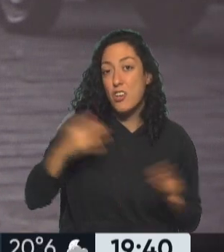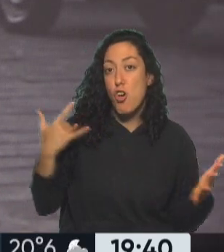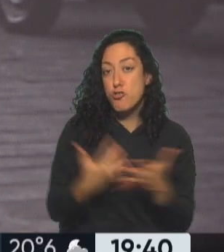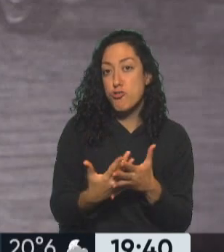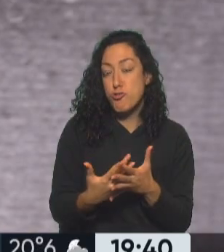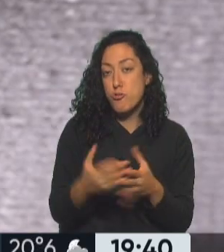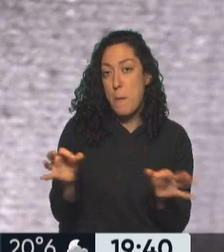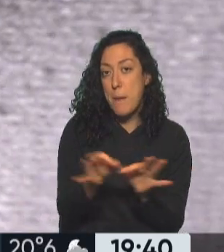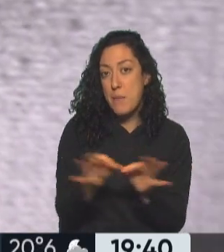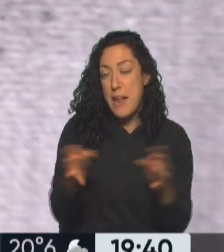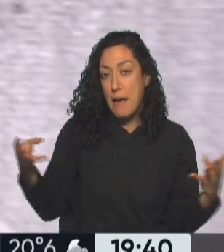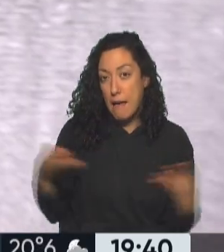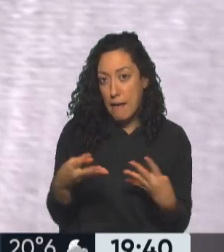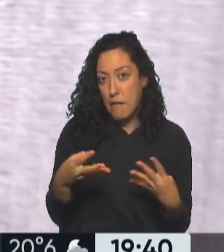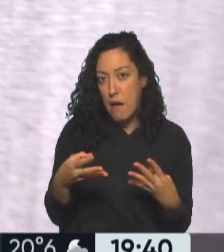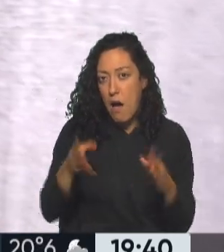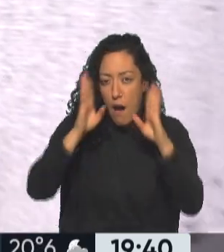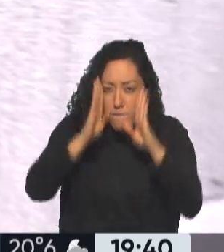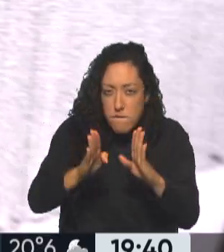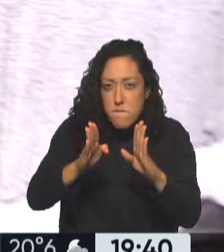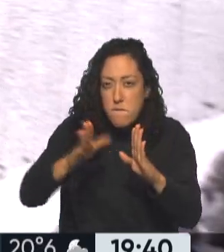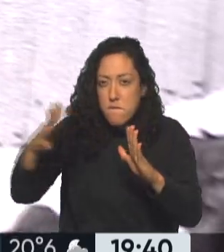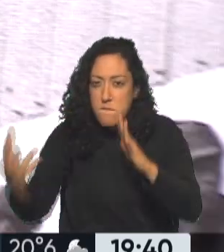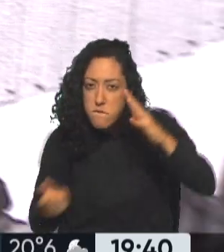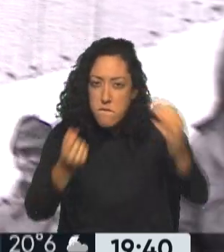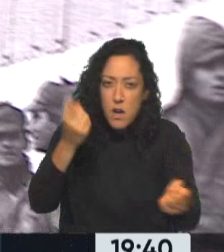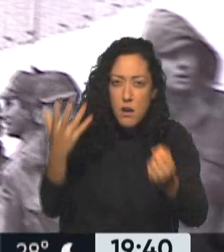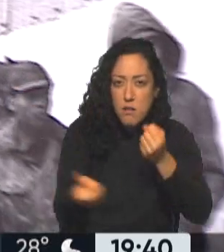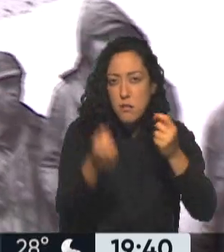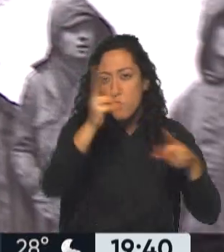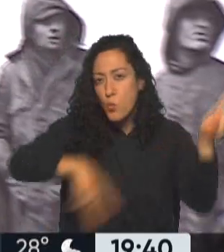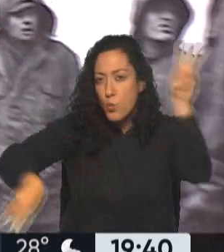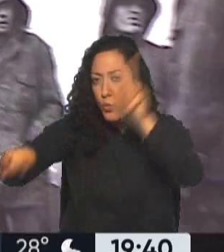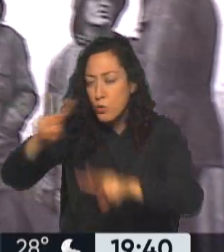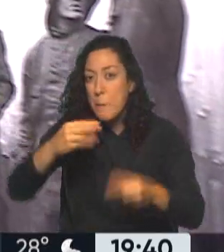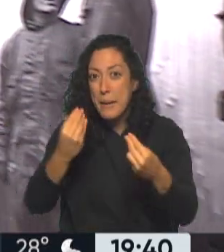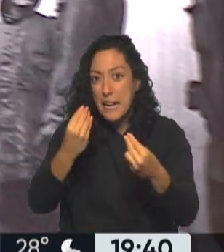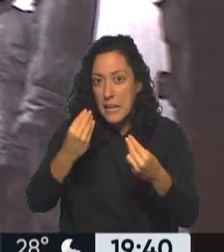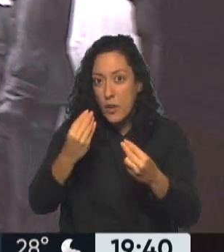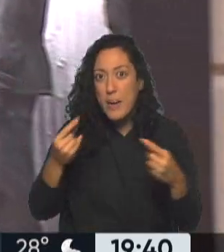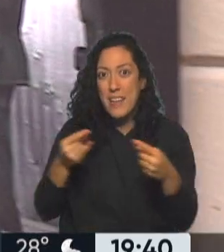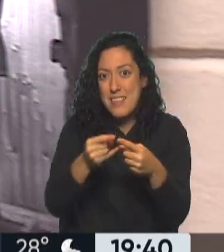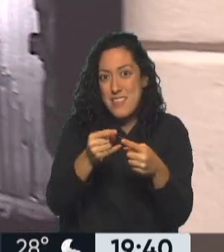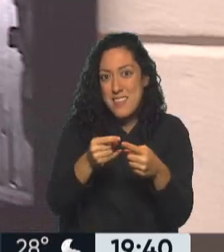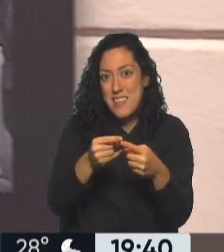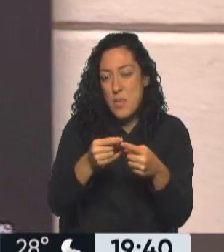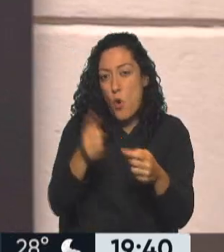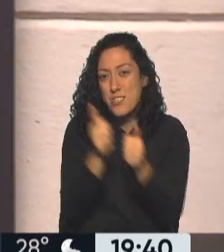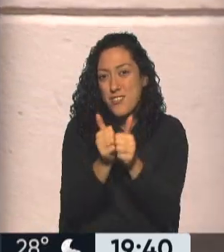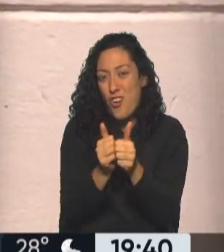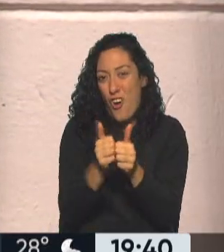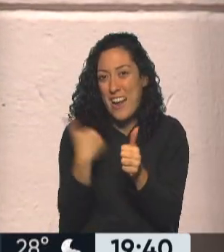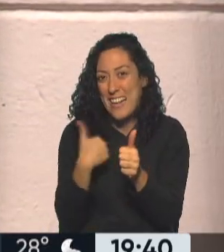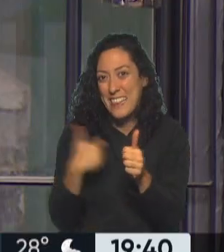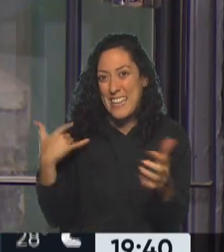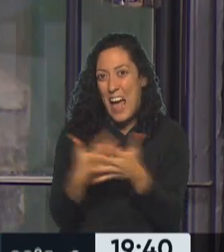recuperar, a focalizarnos en Malvinas y empezamos a encontrar tesoros. ¿Qué hacen a la construcción de la historia? Uno pensaba